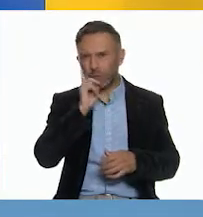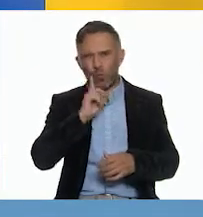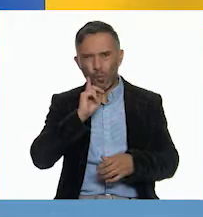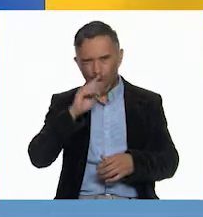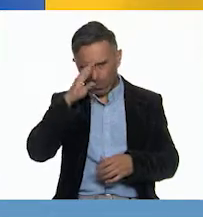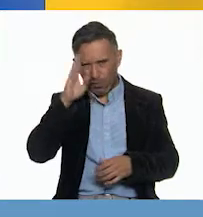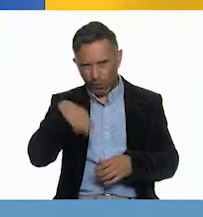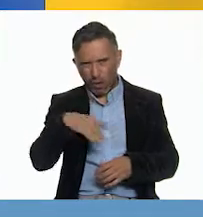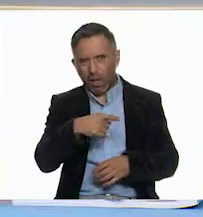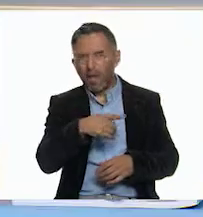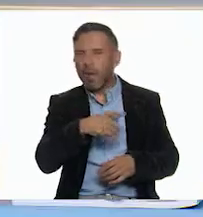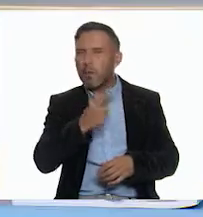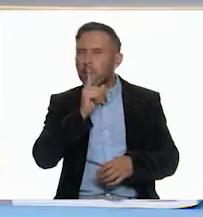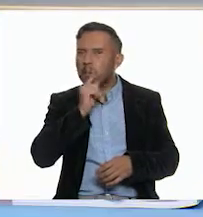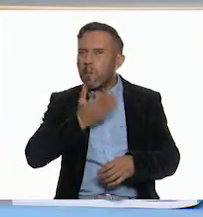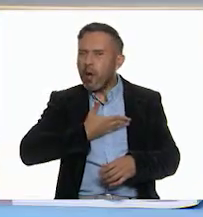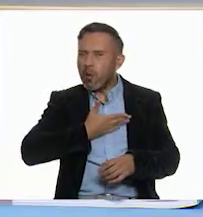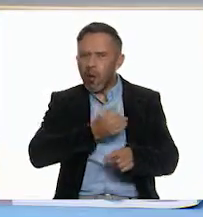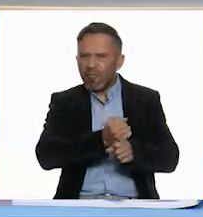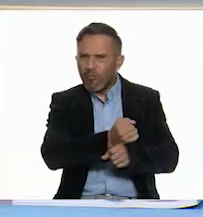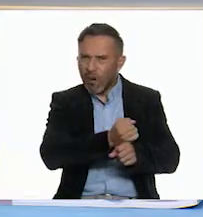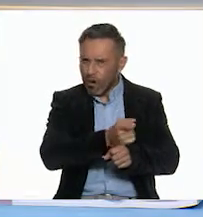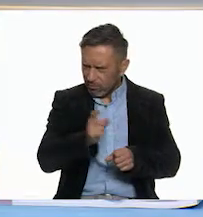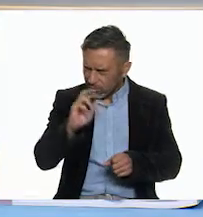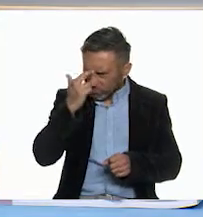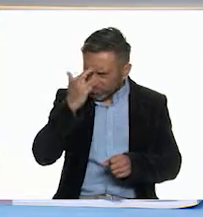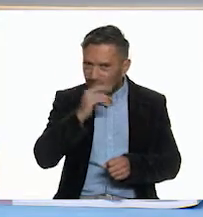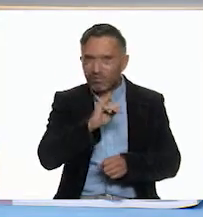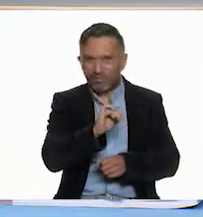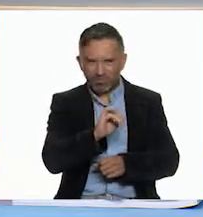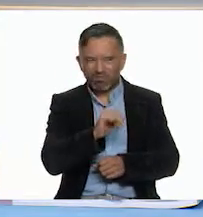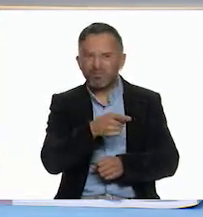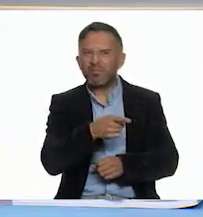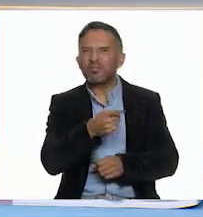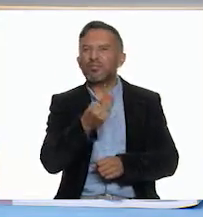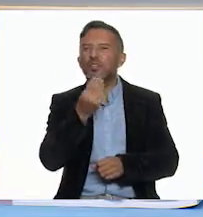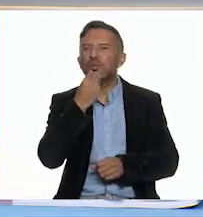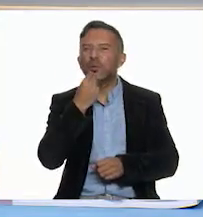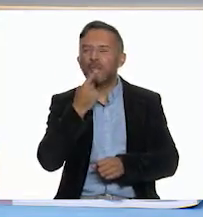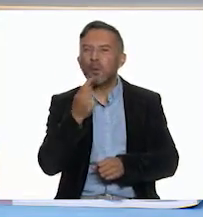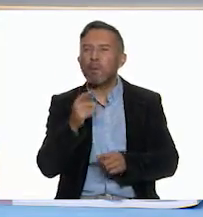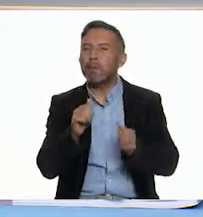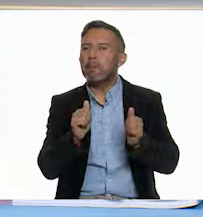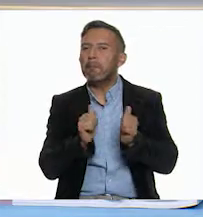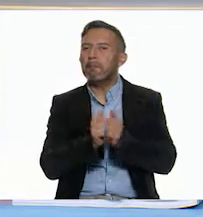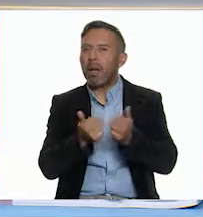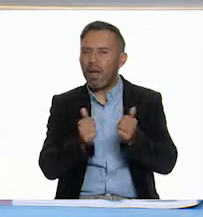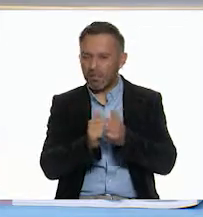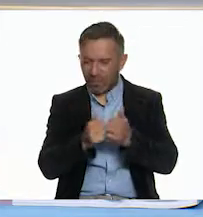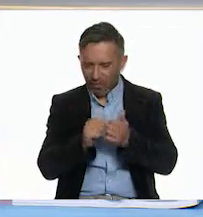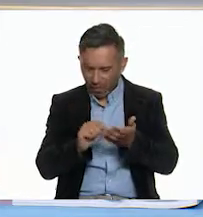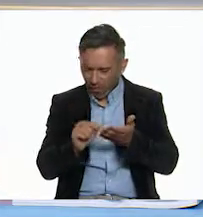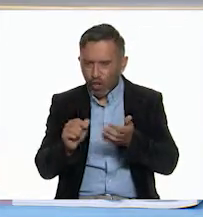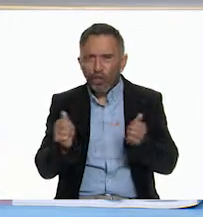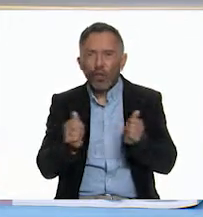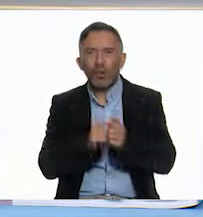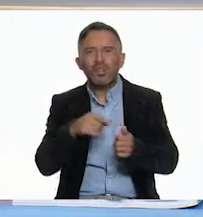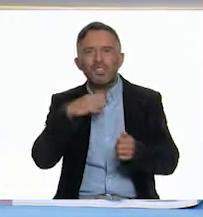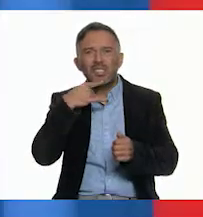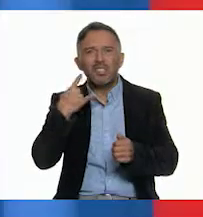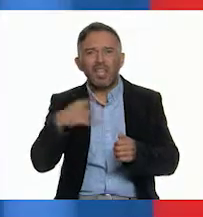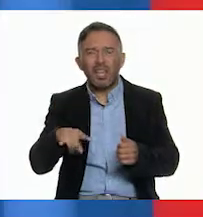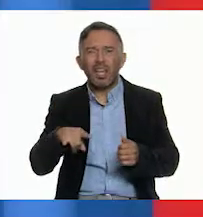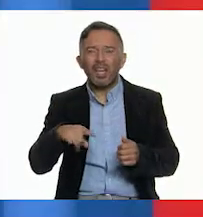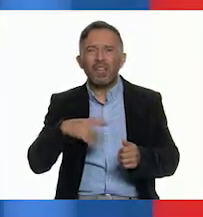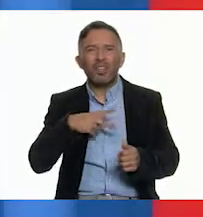se acuerdan? Sí. Ya me acordé que le daba de comer migas de pan con chile y vinagre.